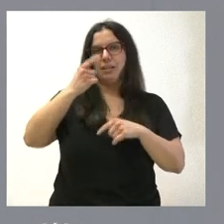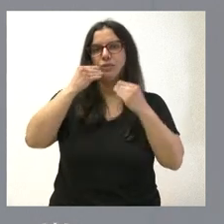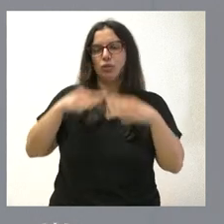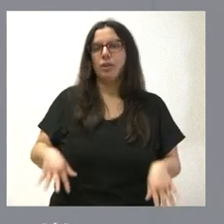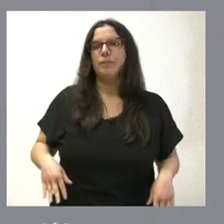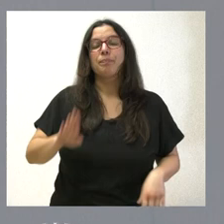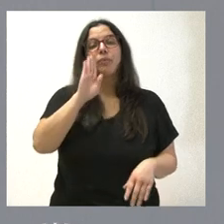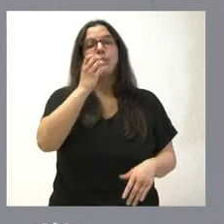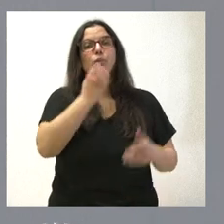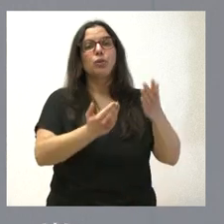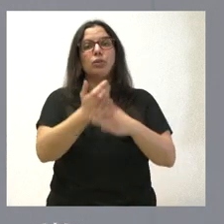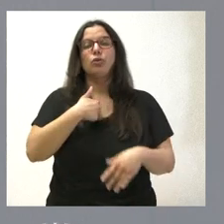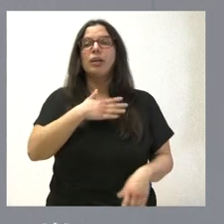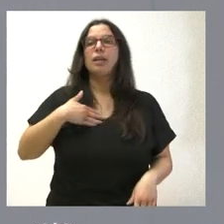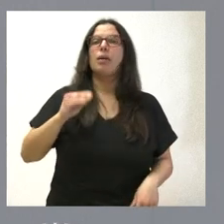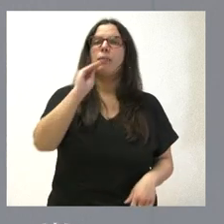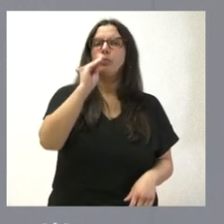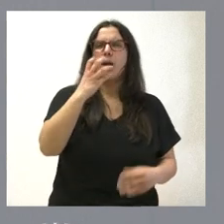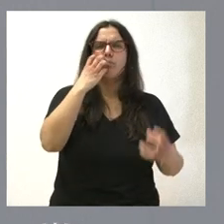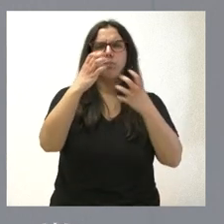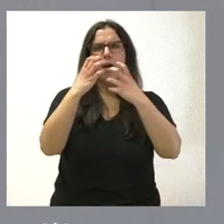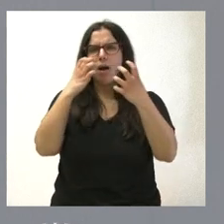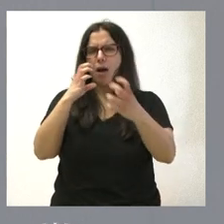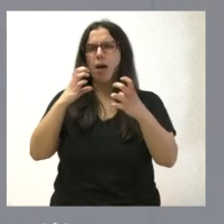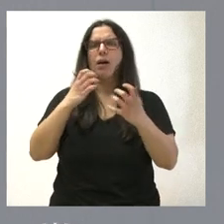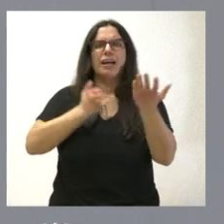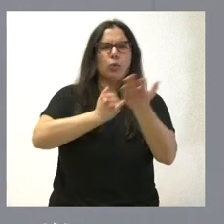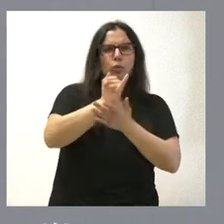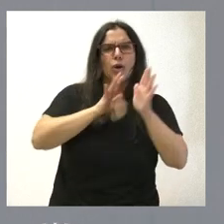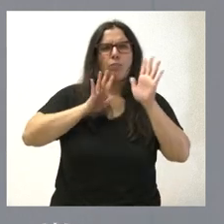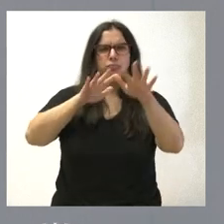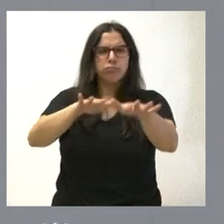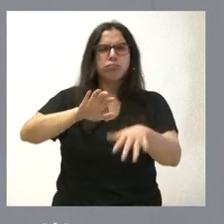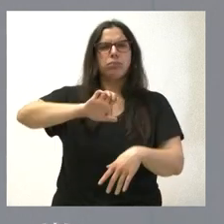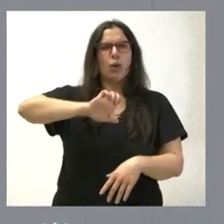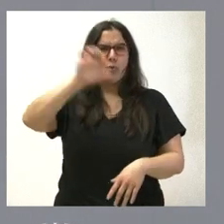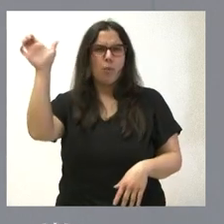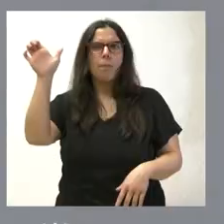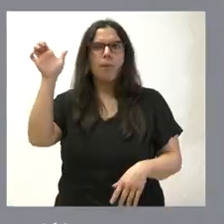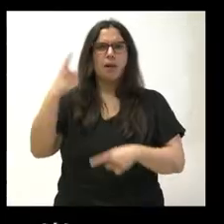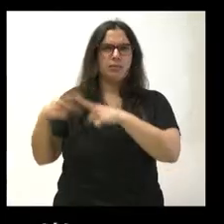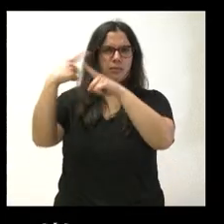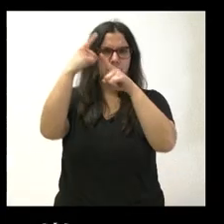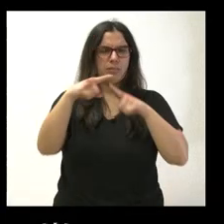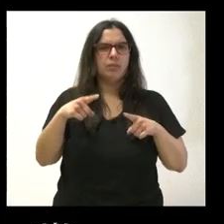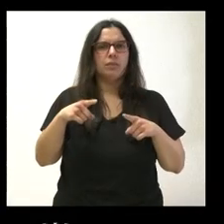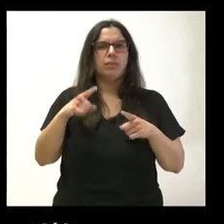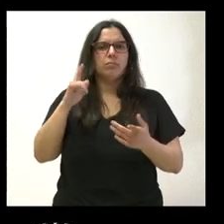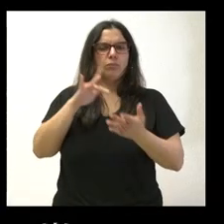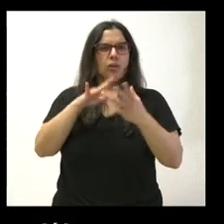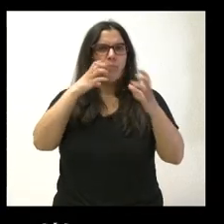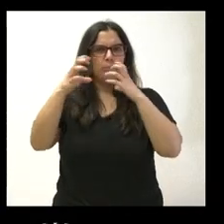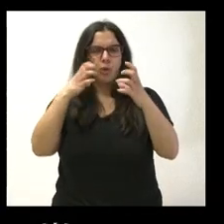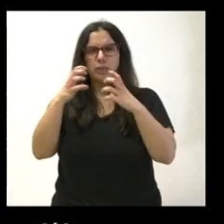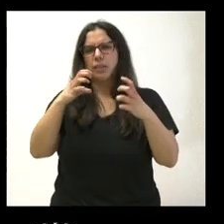Quería preguntarle por la ola de de protestas de los agricultores que se están produciendo en en Europa unas una ola de protestas a la que ahora se